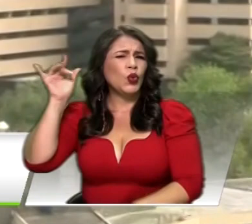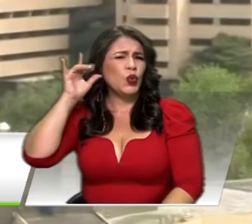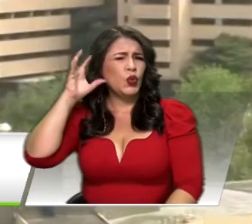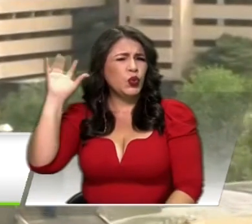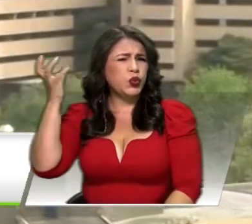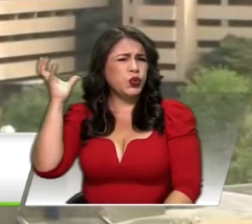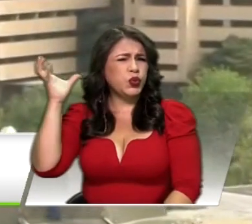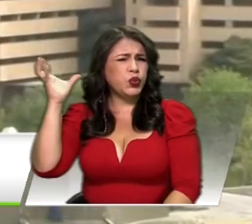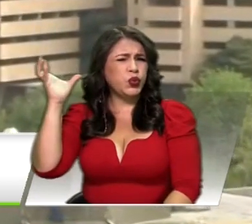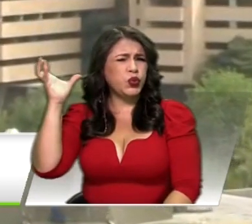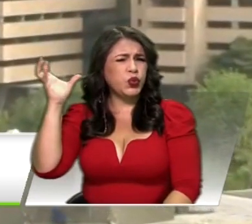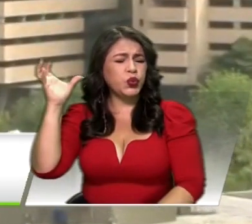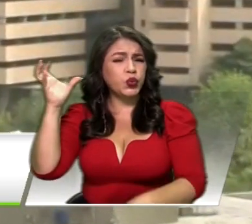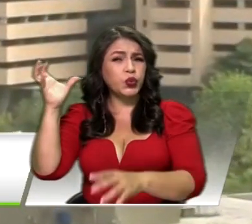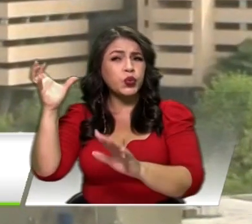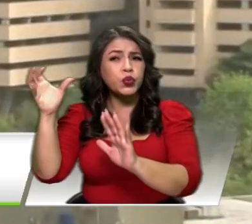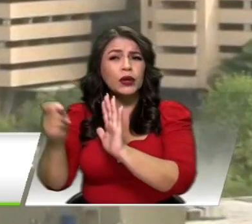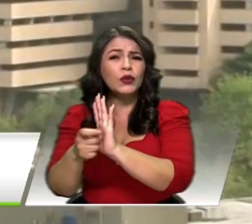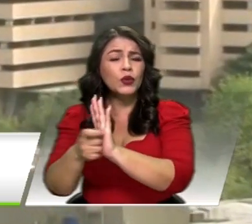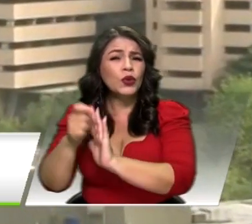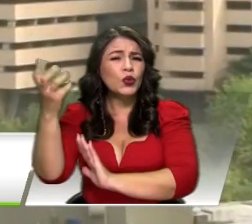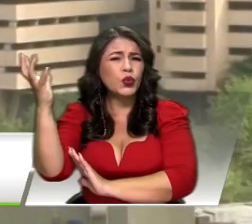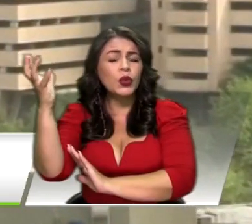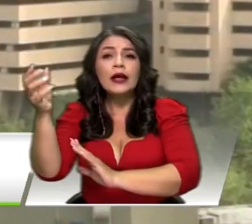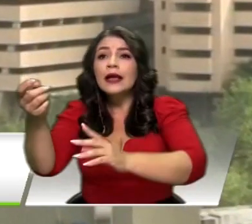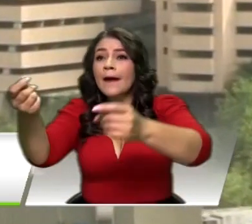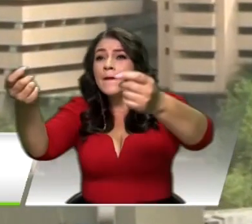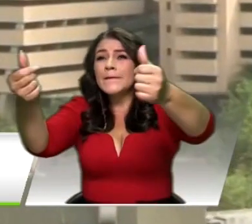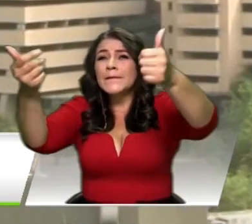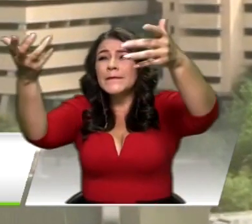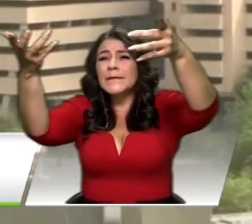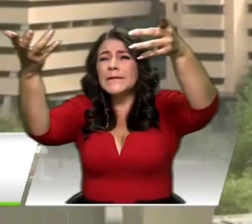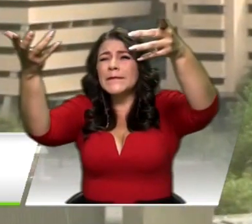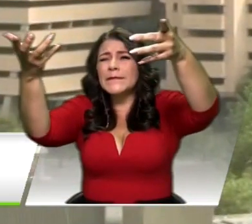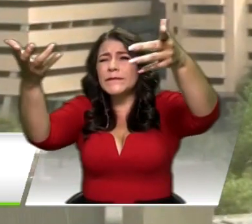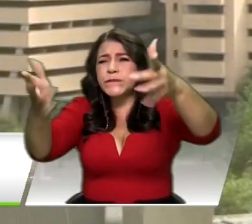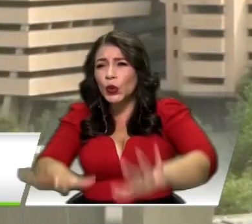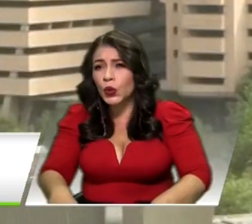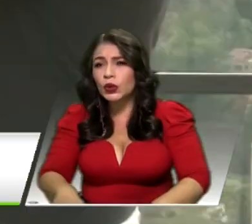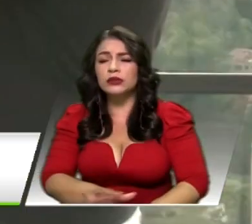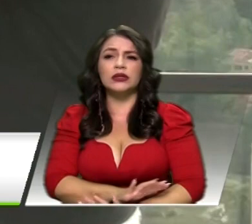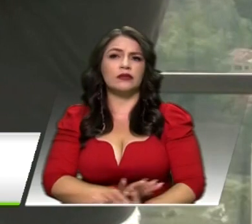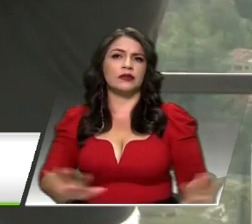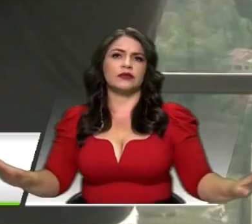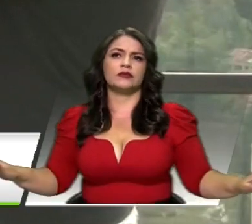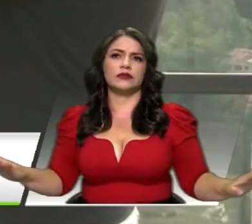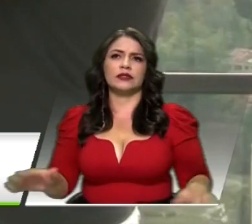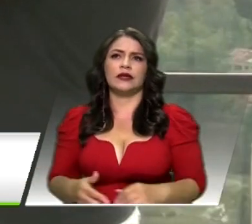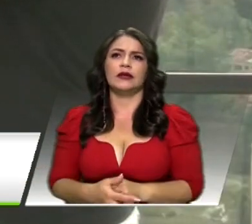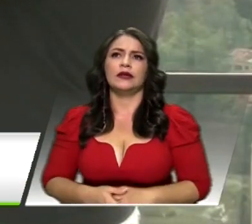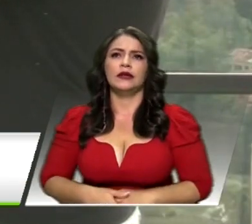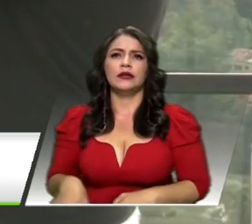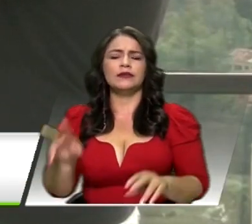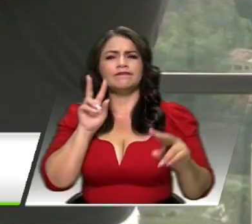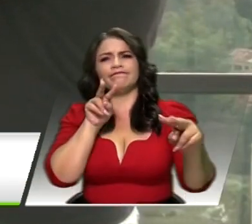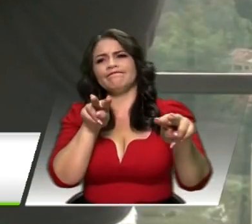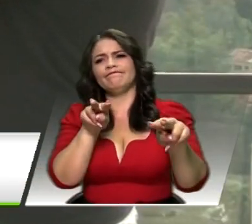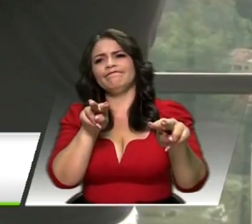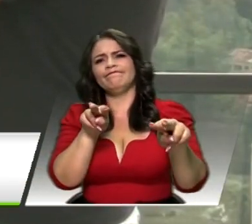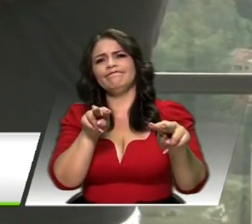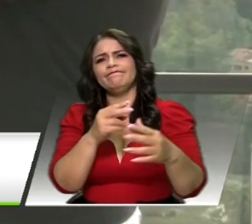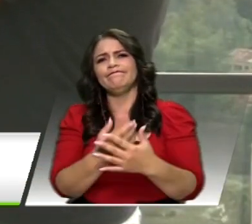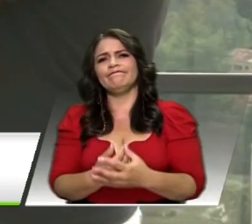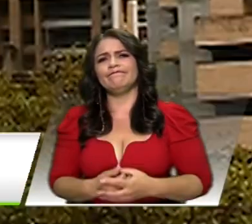Continental Towers avisaba su fin, se despedía de quienes alguna vez lo habitaron y ellos de él. Con la mirada fija y las manos